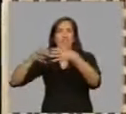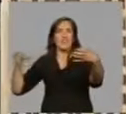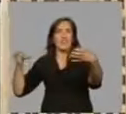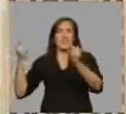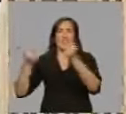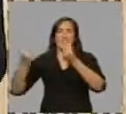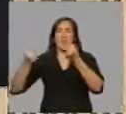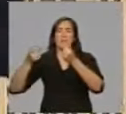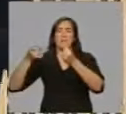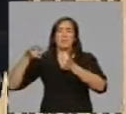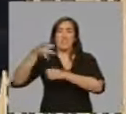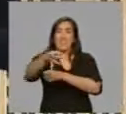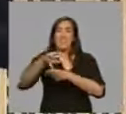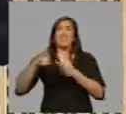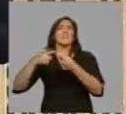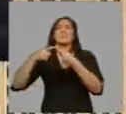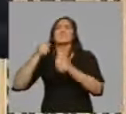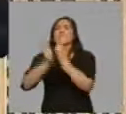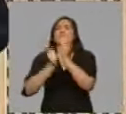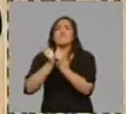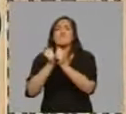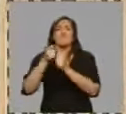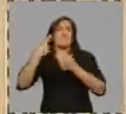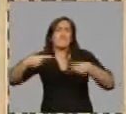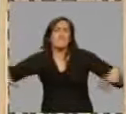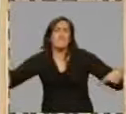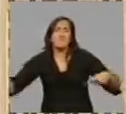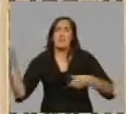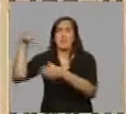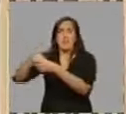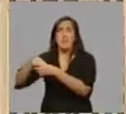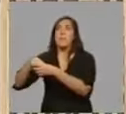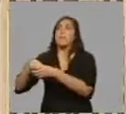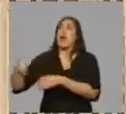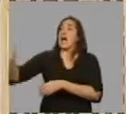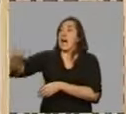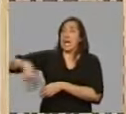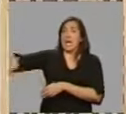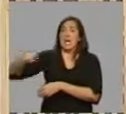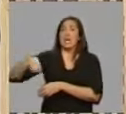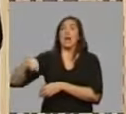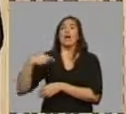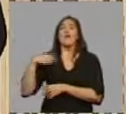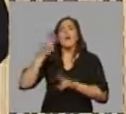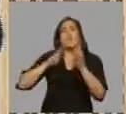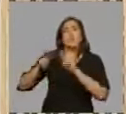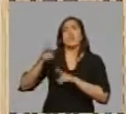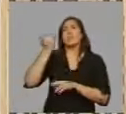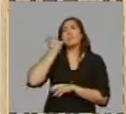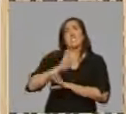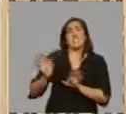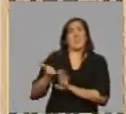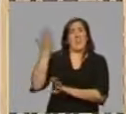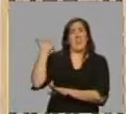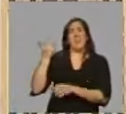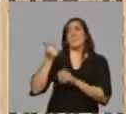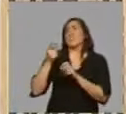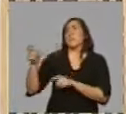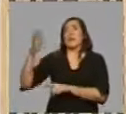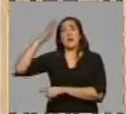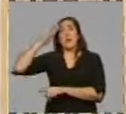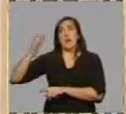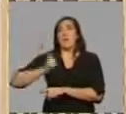construcción de barcazas, en fin, para incorporar definitivamente, luego de tanta tragedia, a nuestras Fuerzas Armadas a